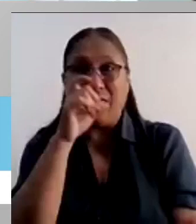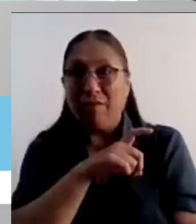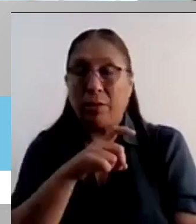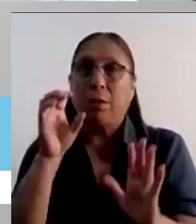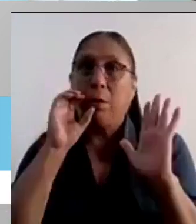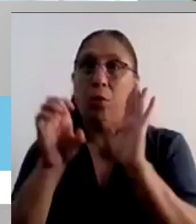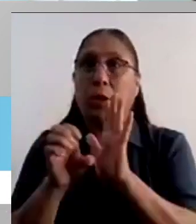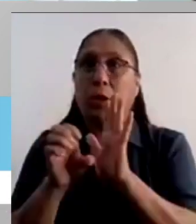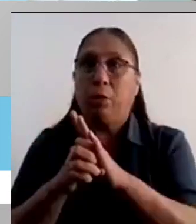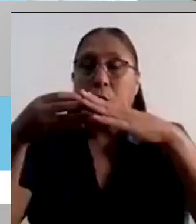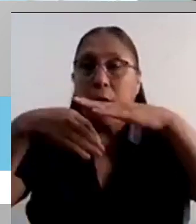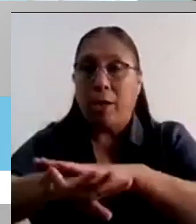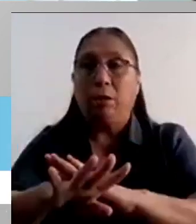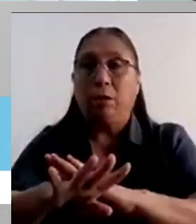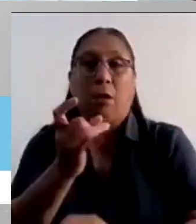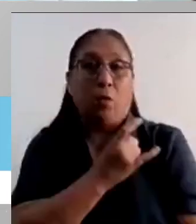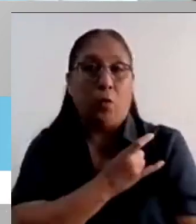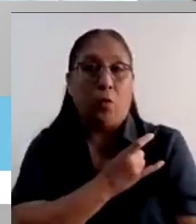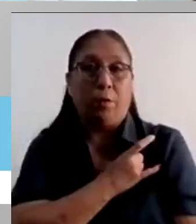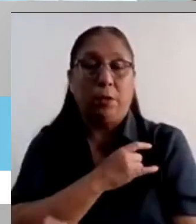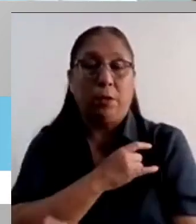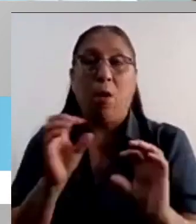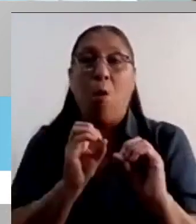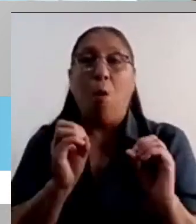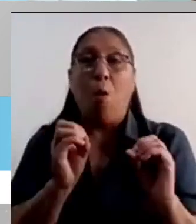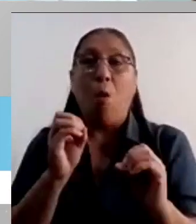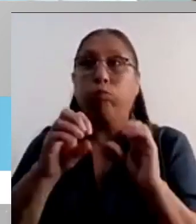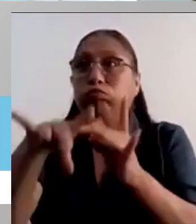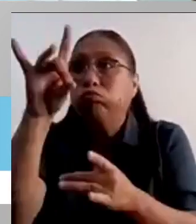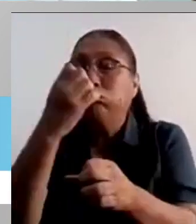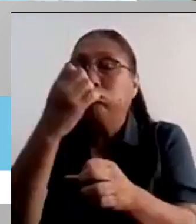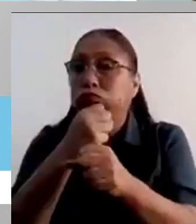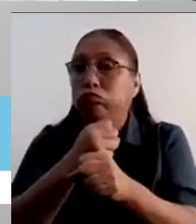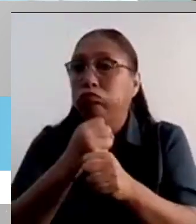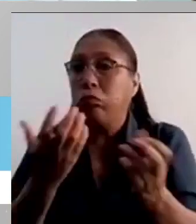ejemplo, ingresar a una universidad o encontrar un trabajo.